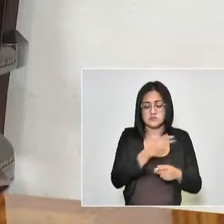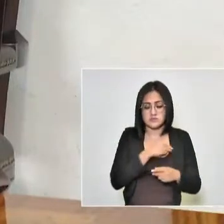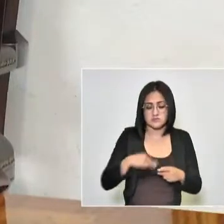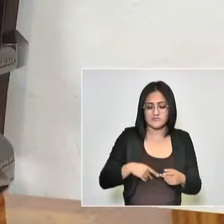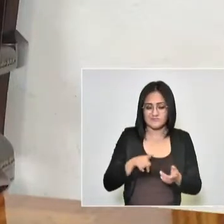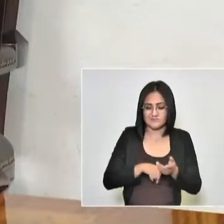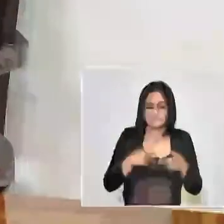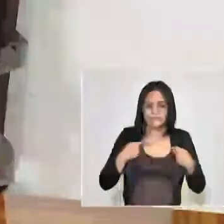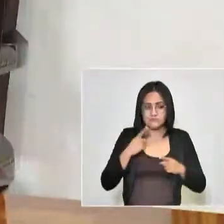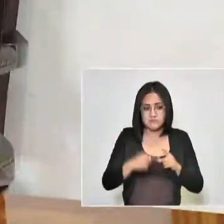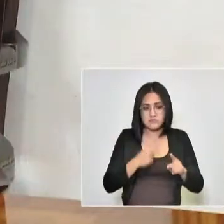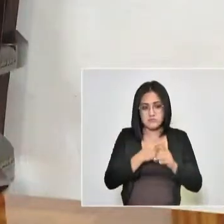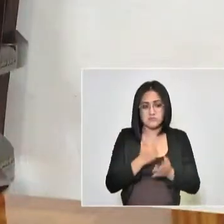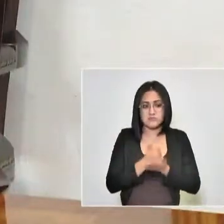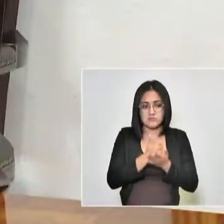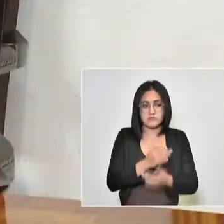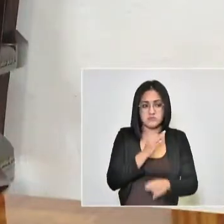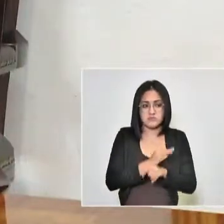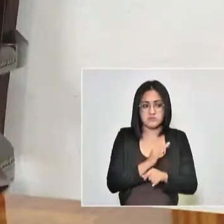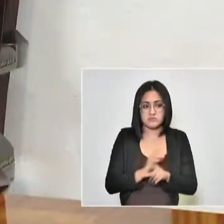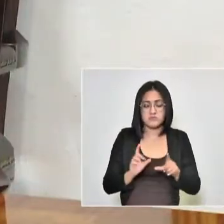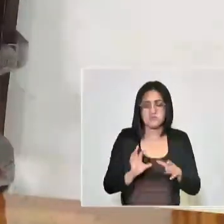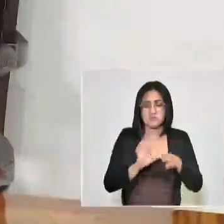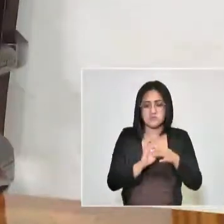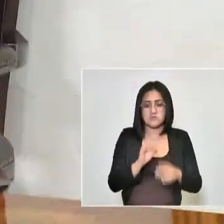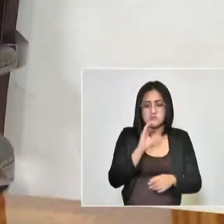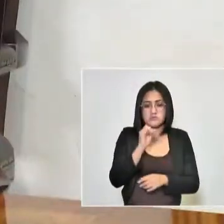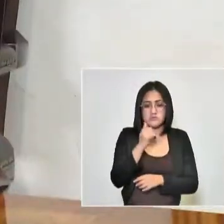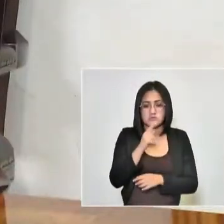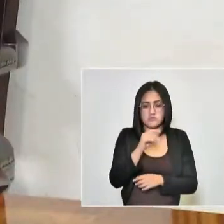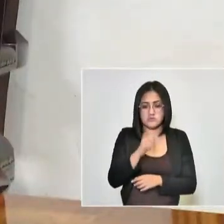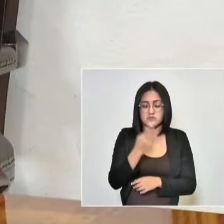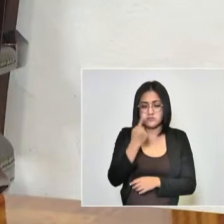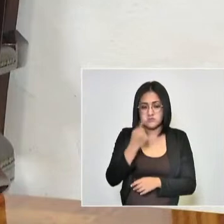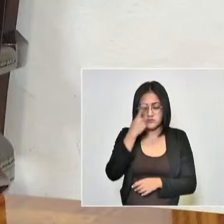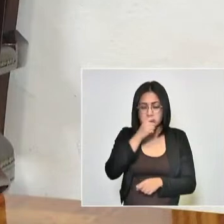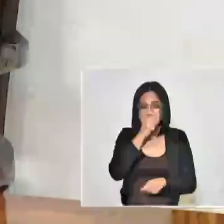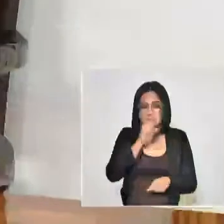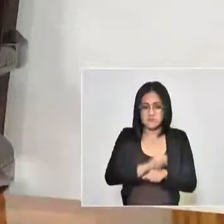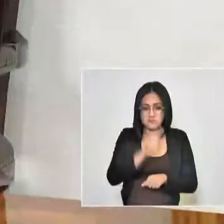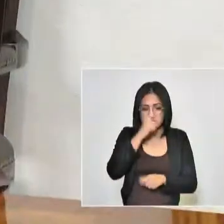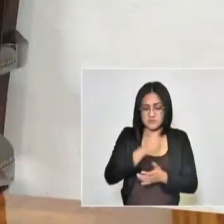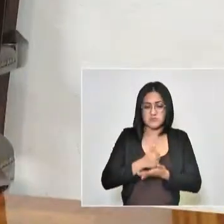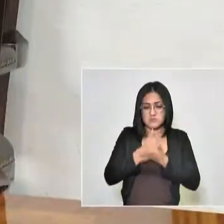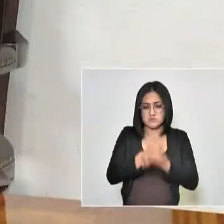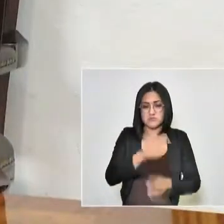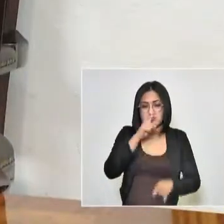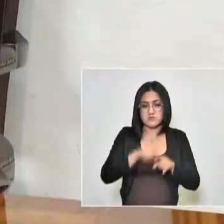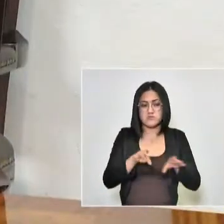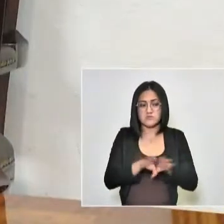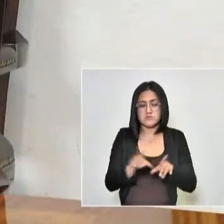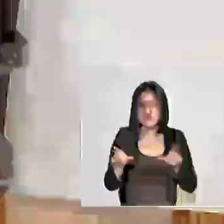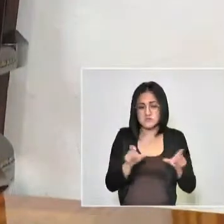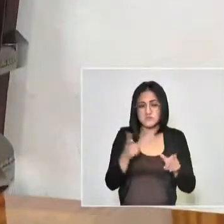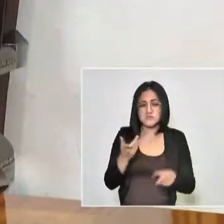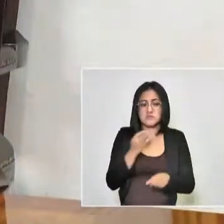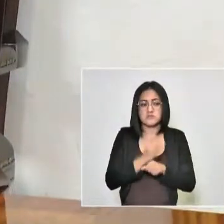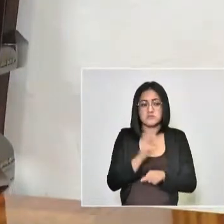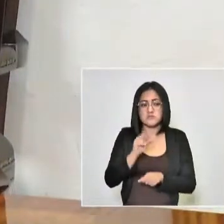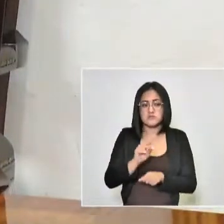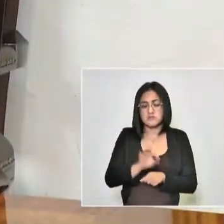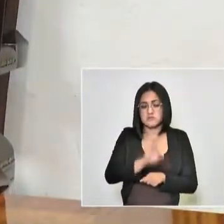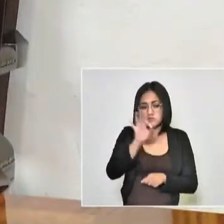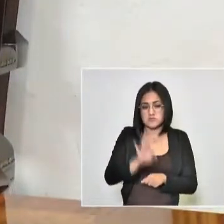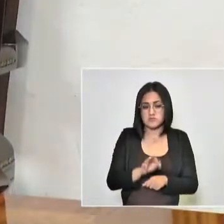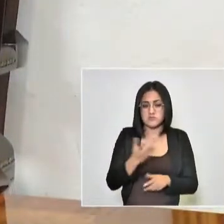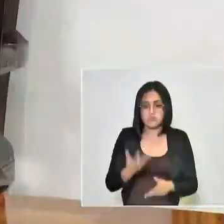El día de hoy se suma la Brigada Coyote 1 de nuestra Secretaría para coadyuvar. Este ya tiene un control del